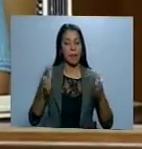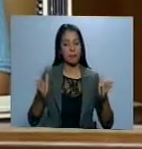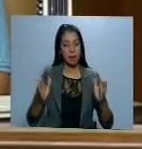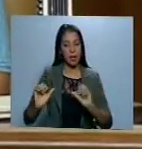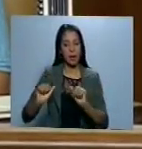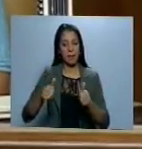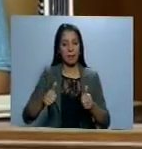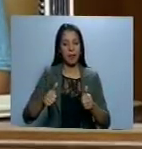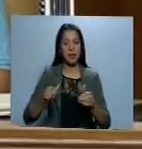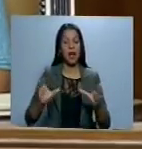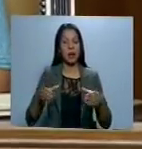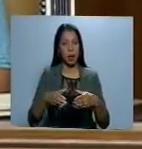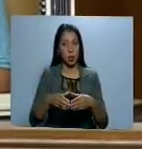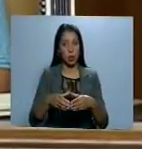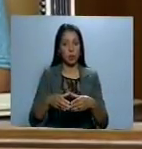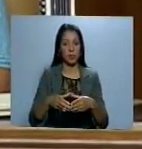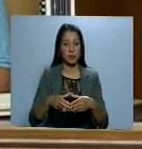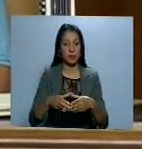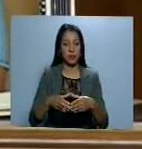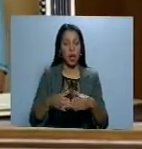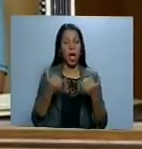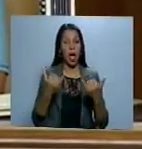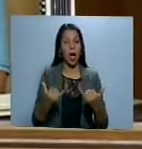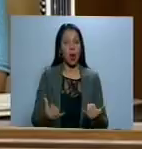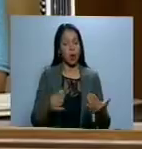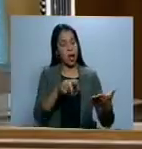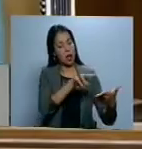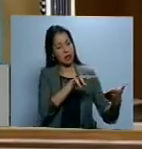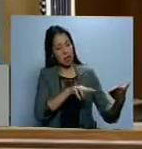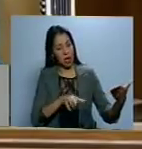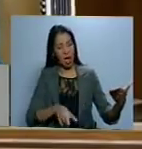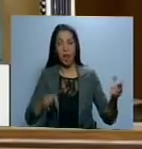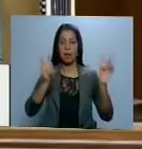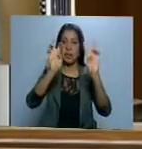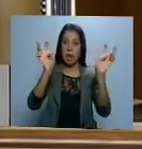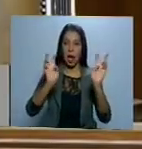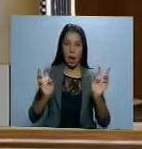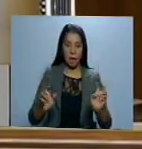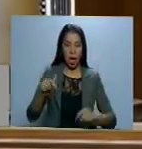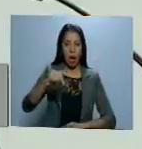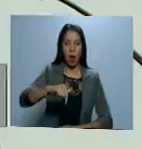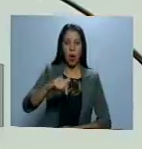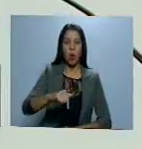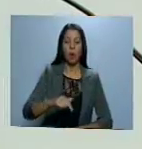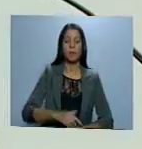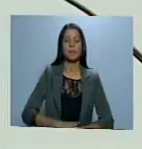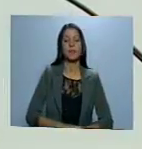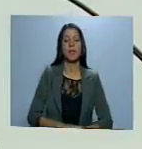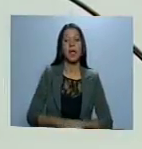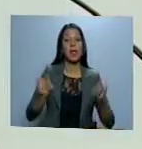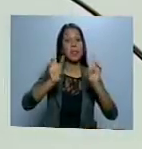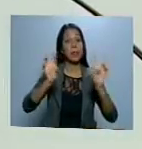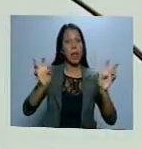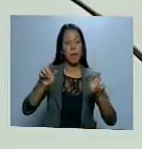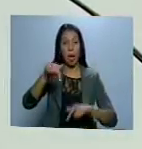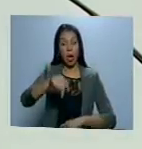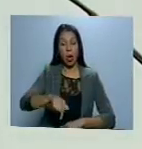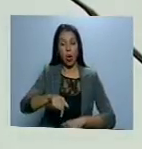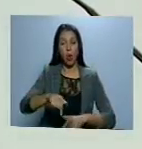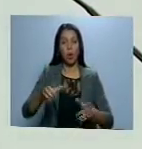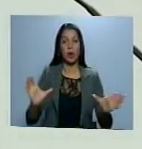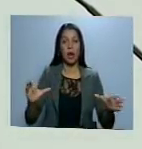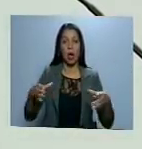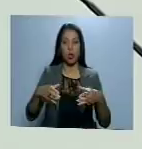sesión. Sírvase, por favor, dar lectura a la propuesta del orden del día. Propuesta del orden del día de la